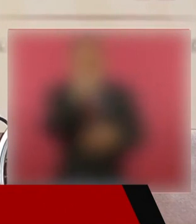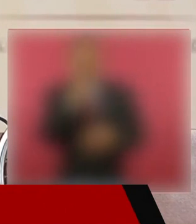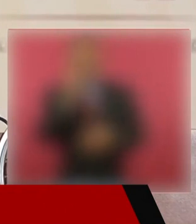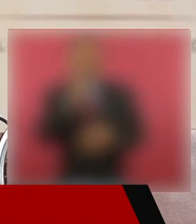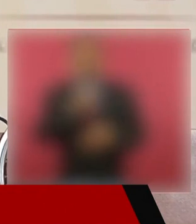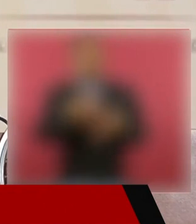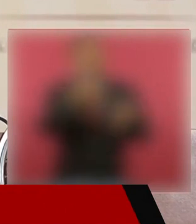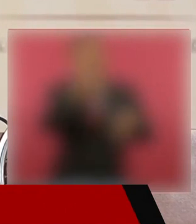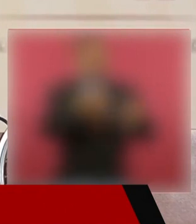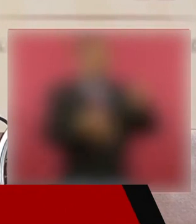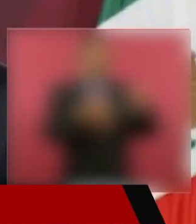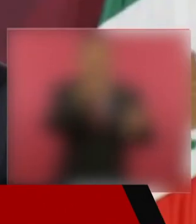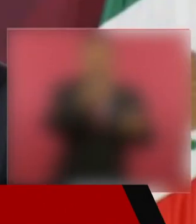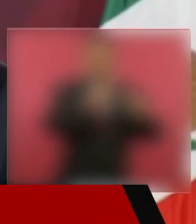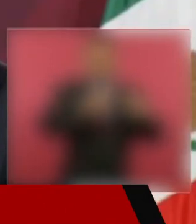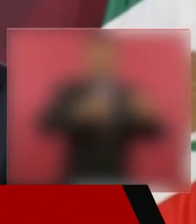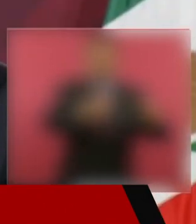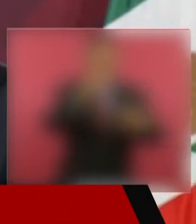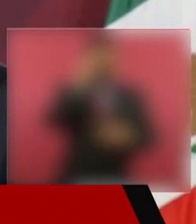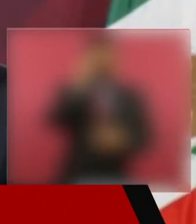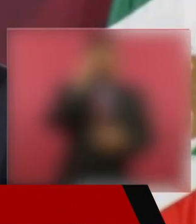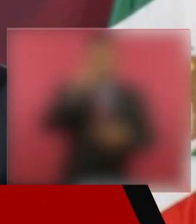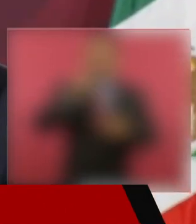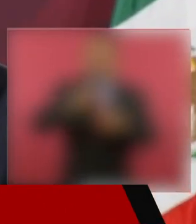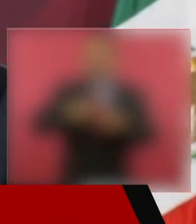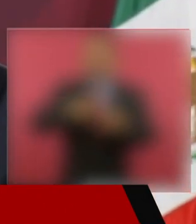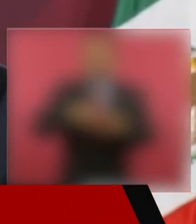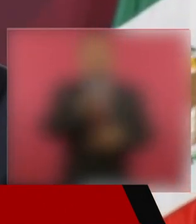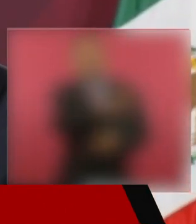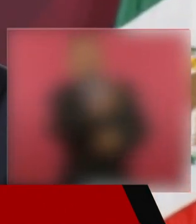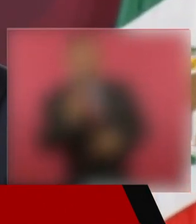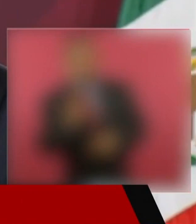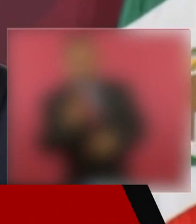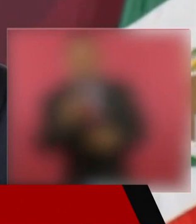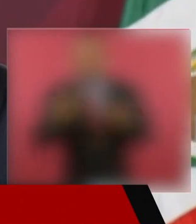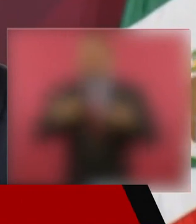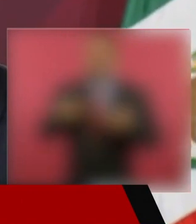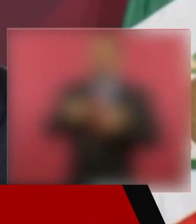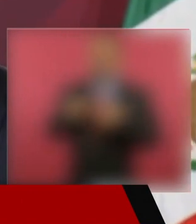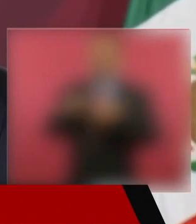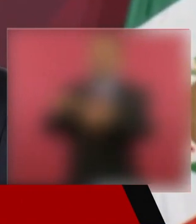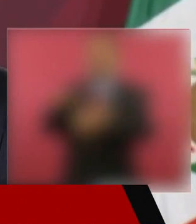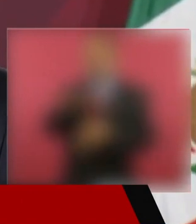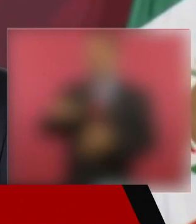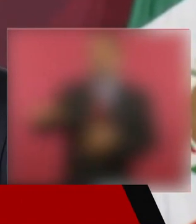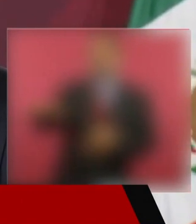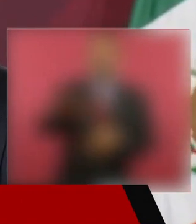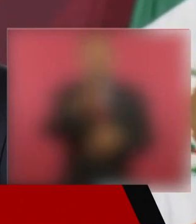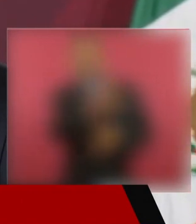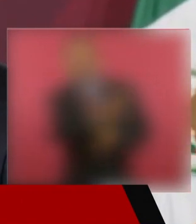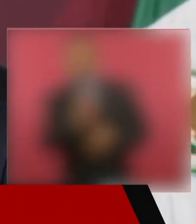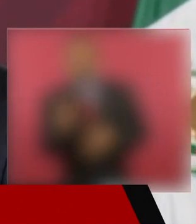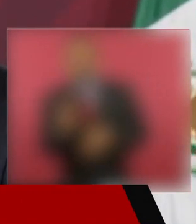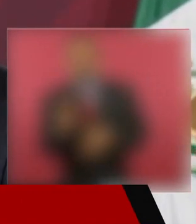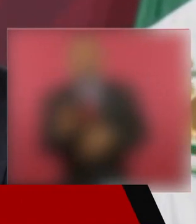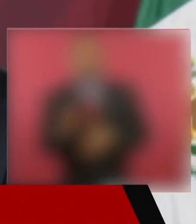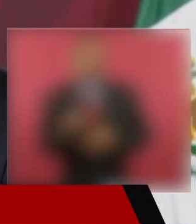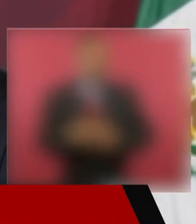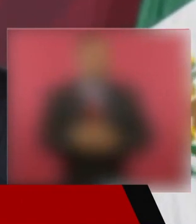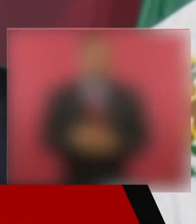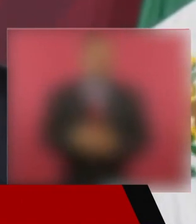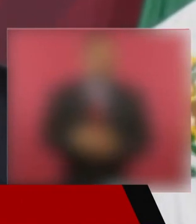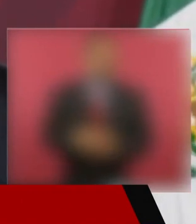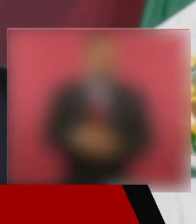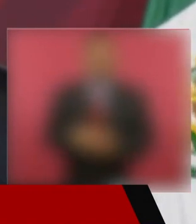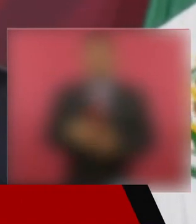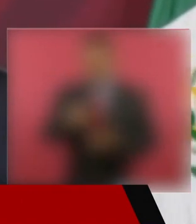opinión me merece? Pues definitivamente las instituciones deben de respetarse los protocolos y hay procedimientos. Si alguna